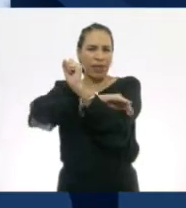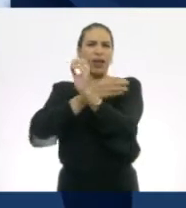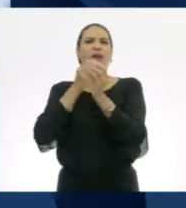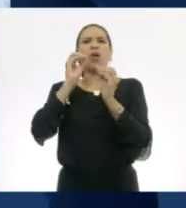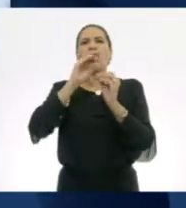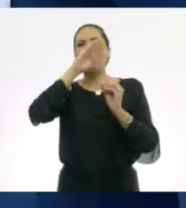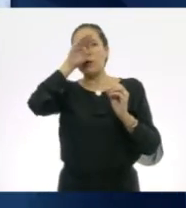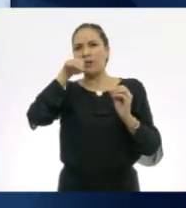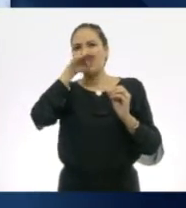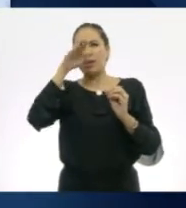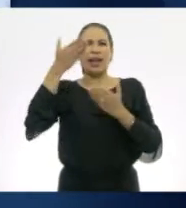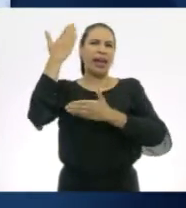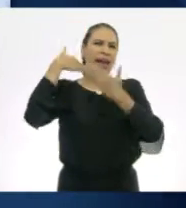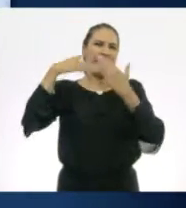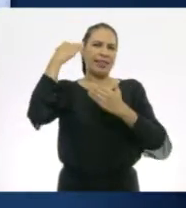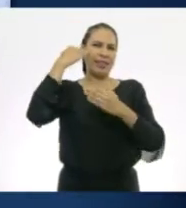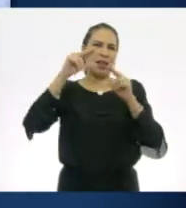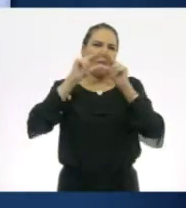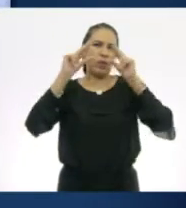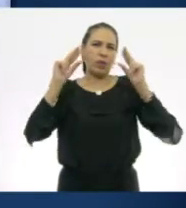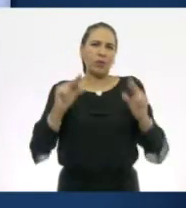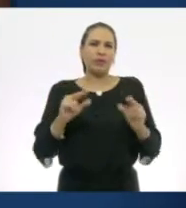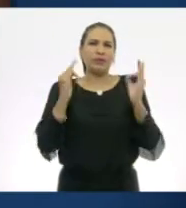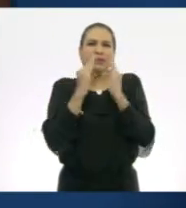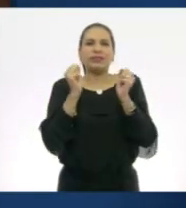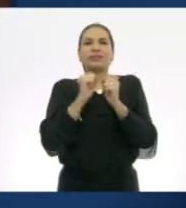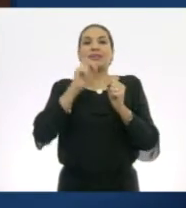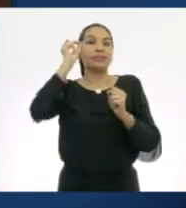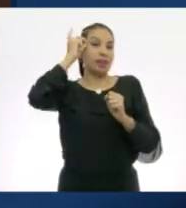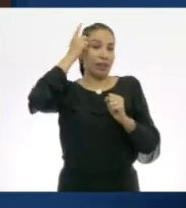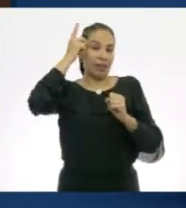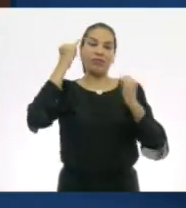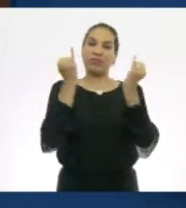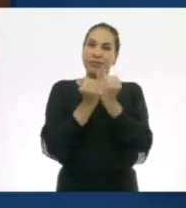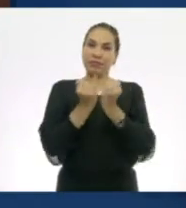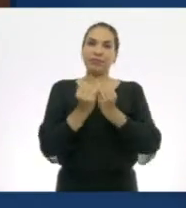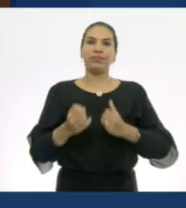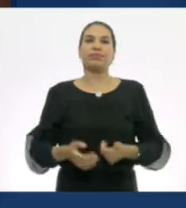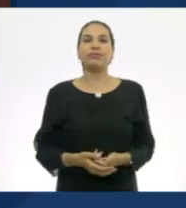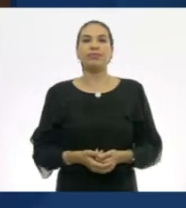estos elefantes de la era del hielo, caballos sobre todo.